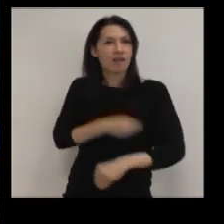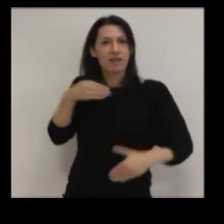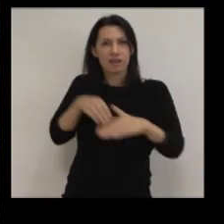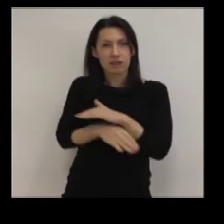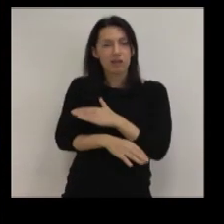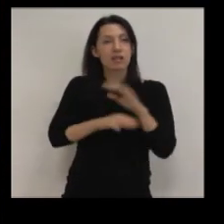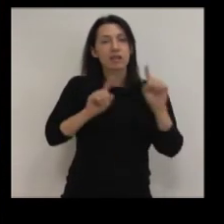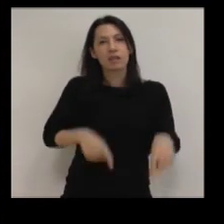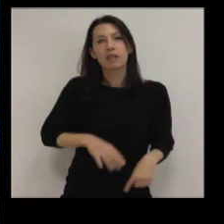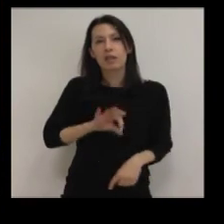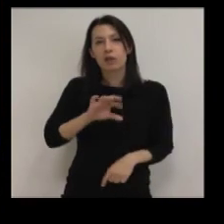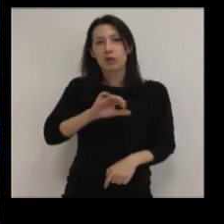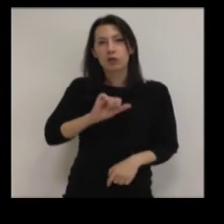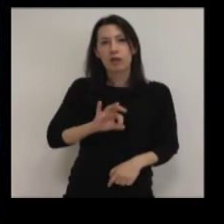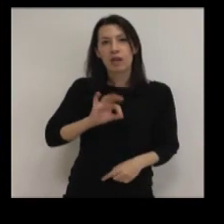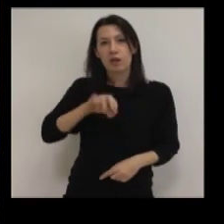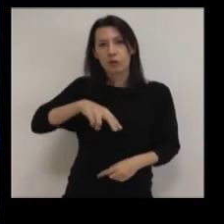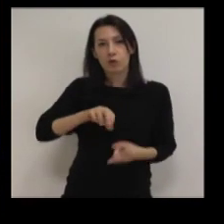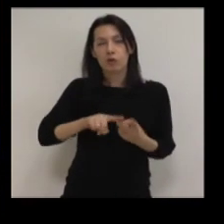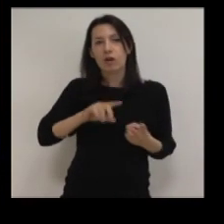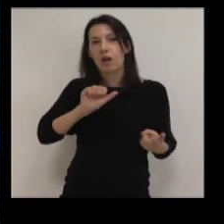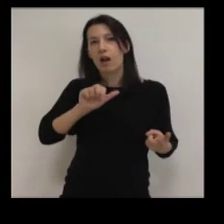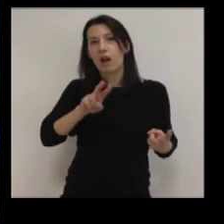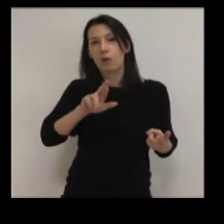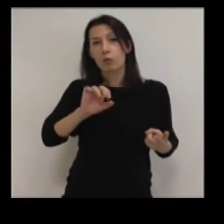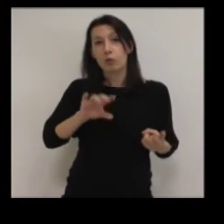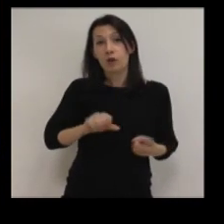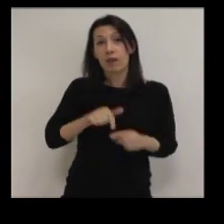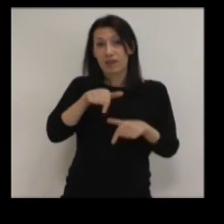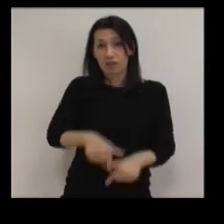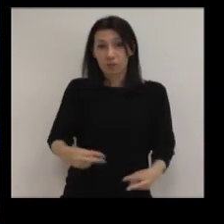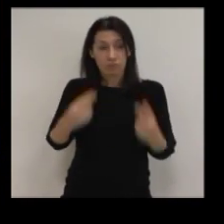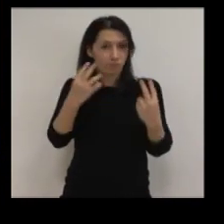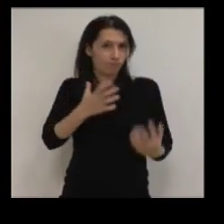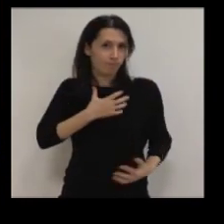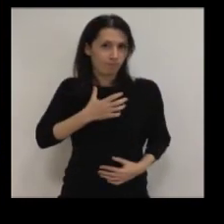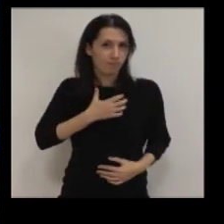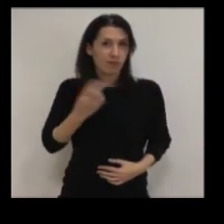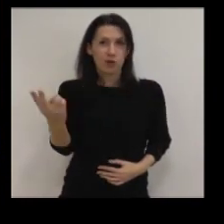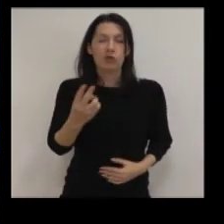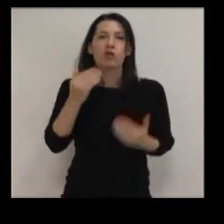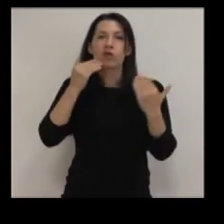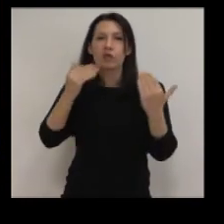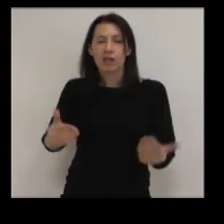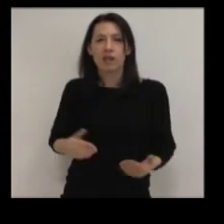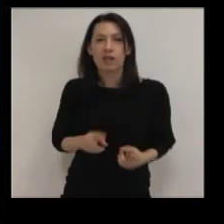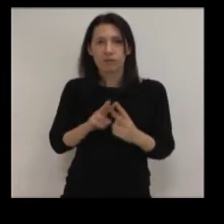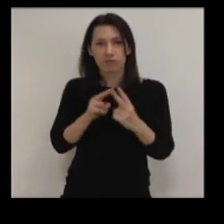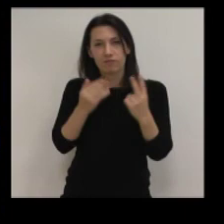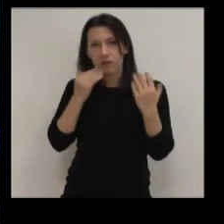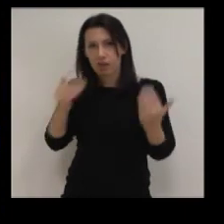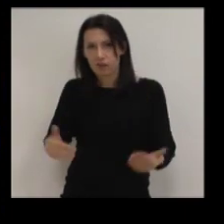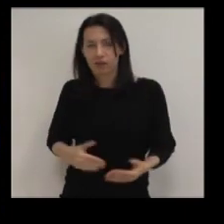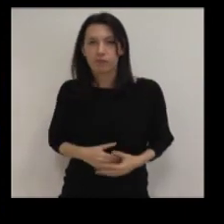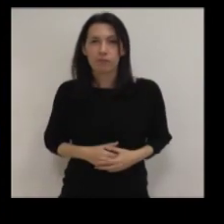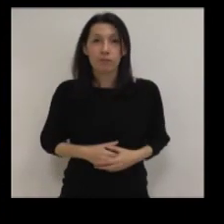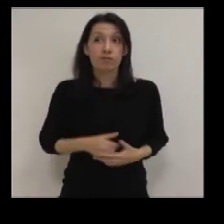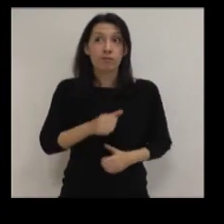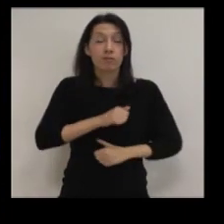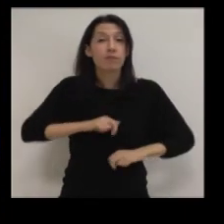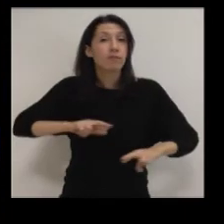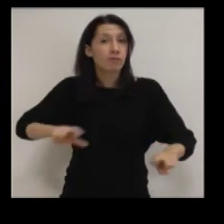Soriano y a Aurora Bustelo, pues esto no sale a la luz. Entonces, muchas gracias a los dos, a Aurora, a Diego, y espero que